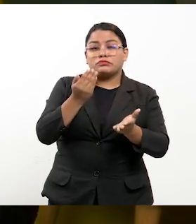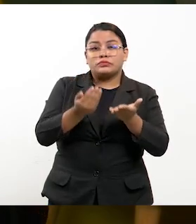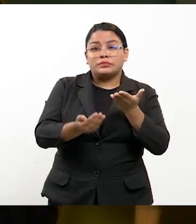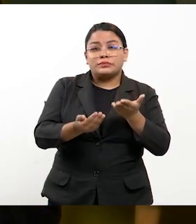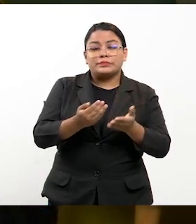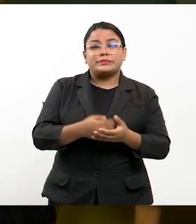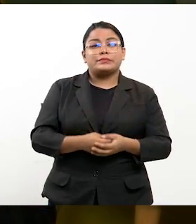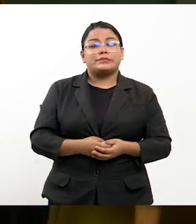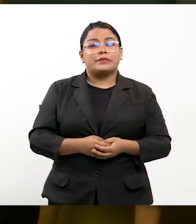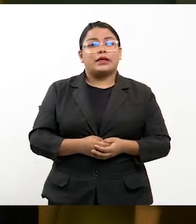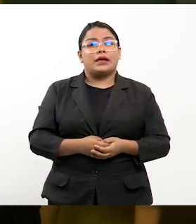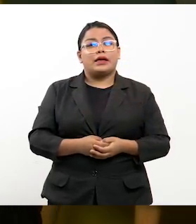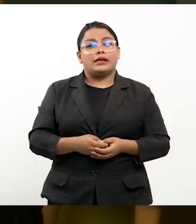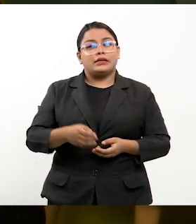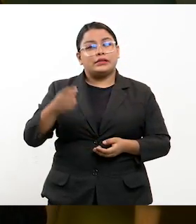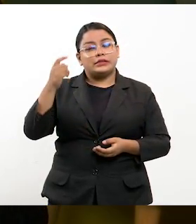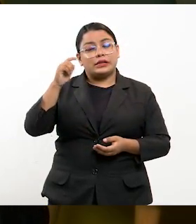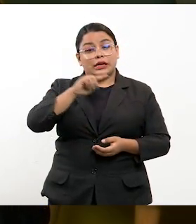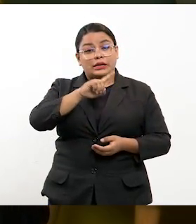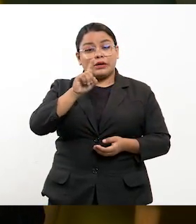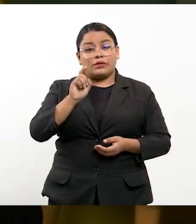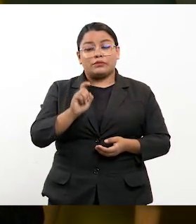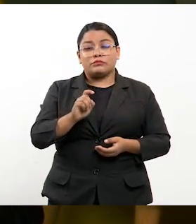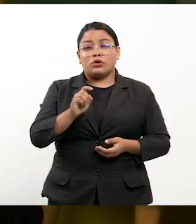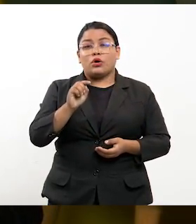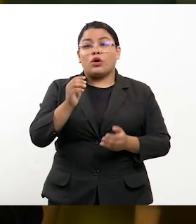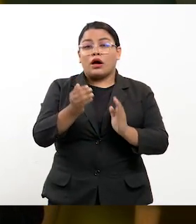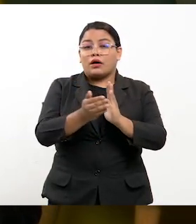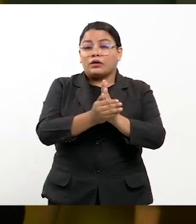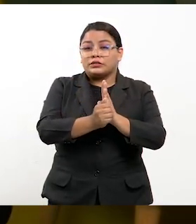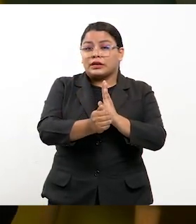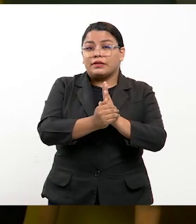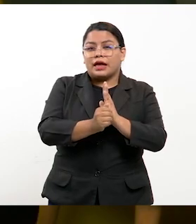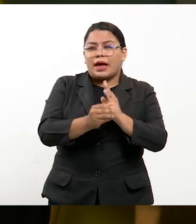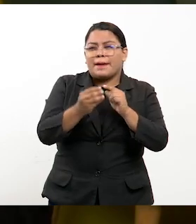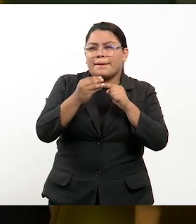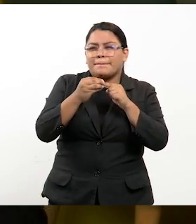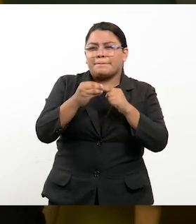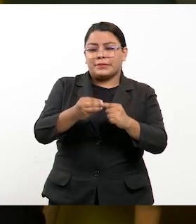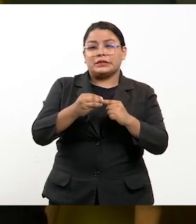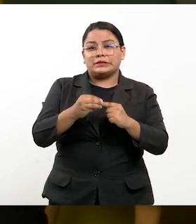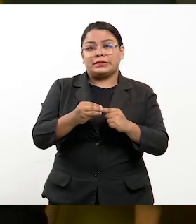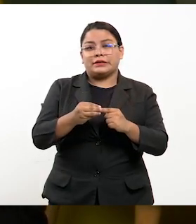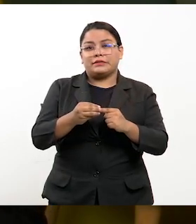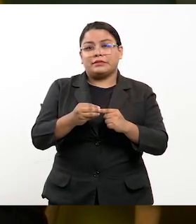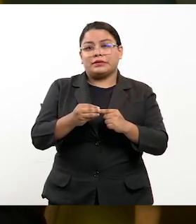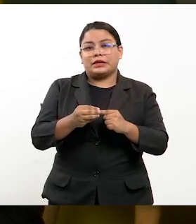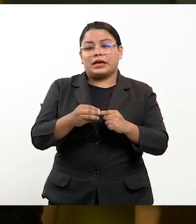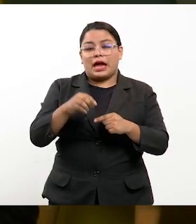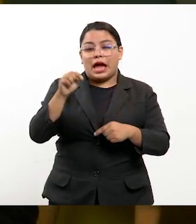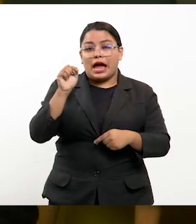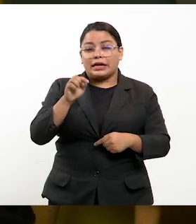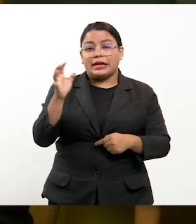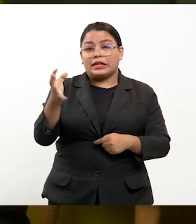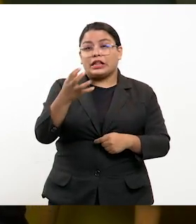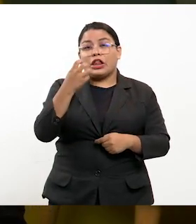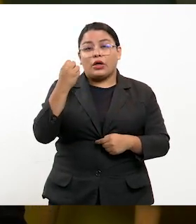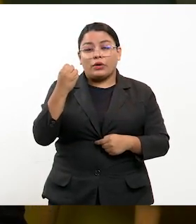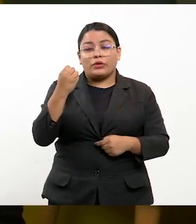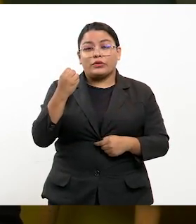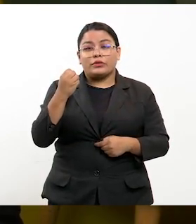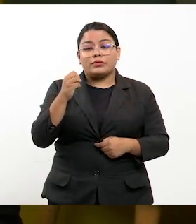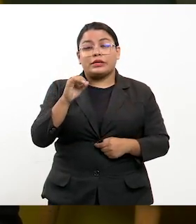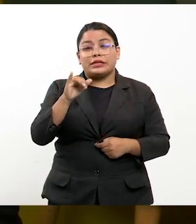ítem evalúe una habilidad específica que hace parte de ese indicador de logro.